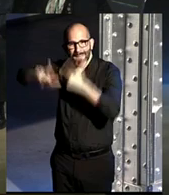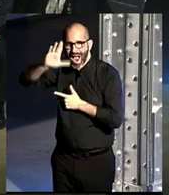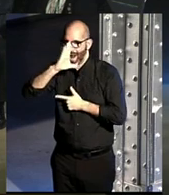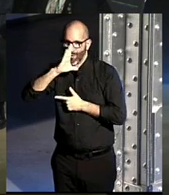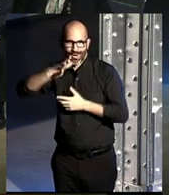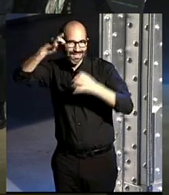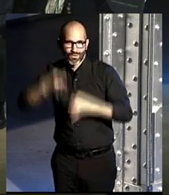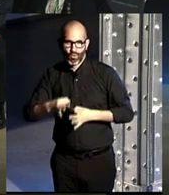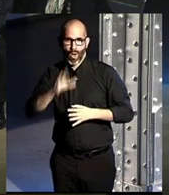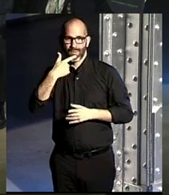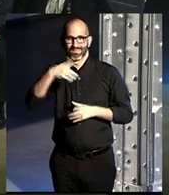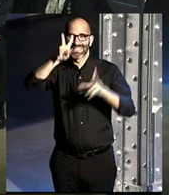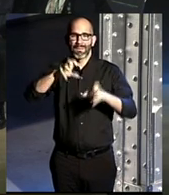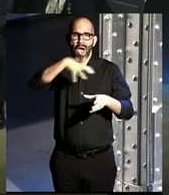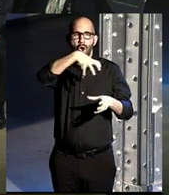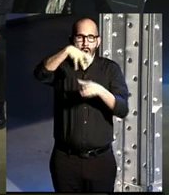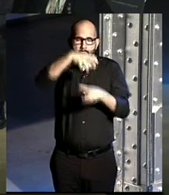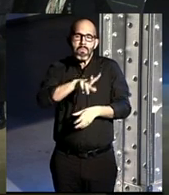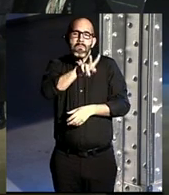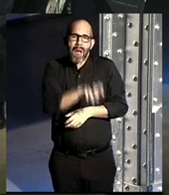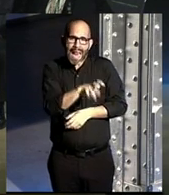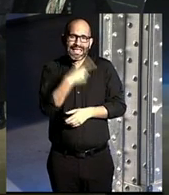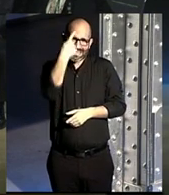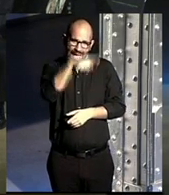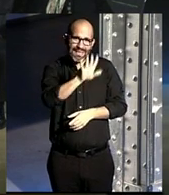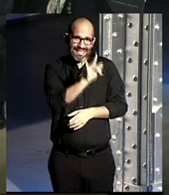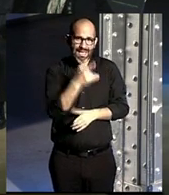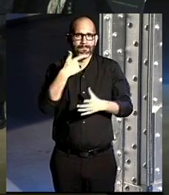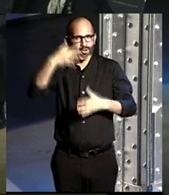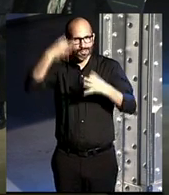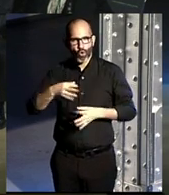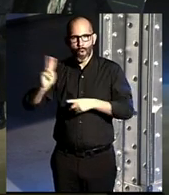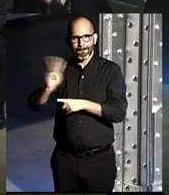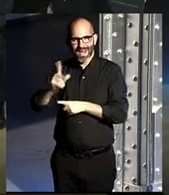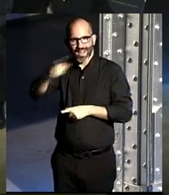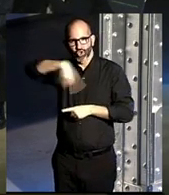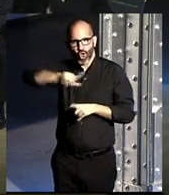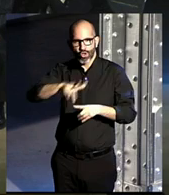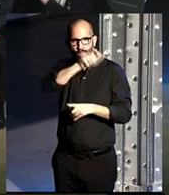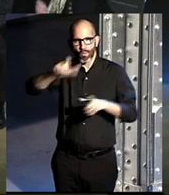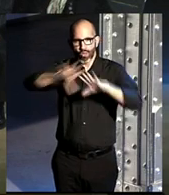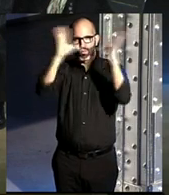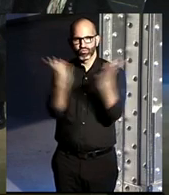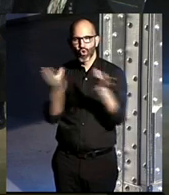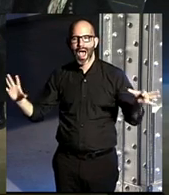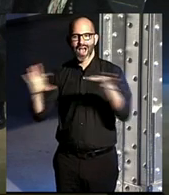globo, igual, pero saben que existe. Y por eso yo creo que hay tantas